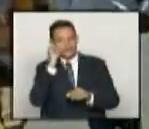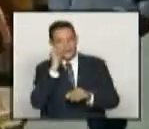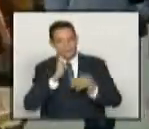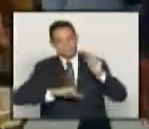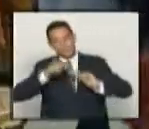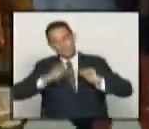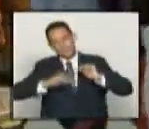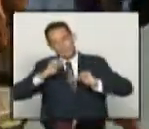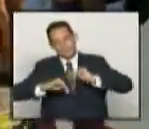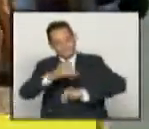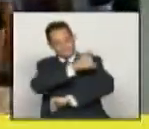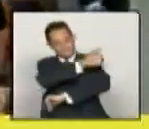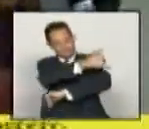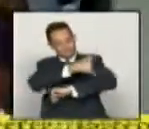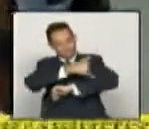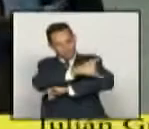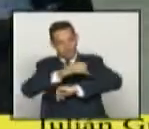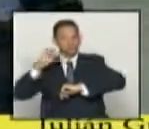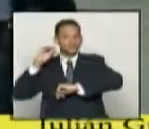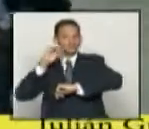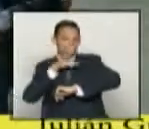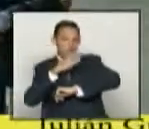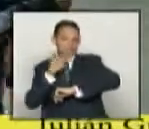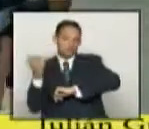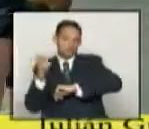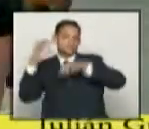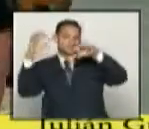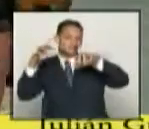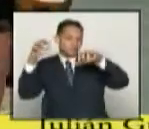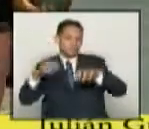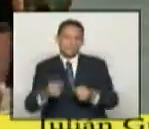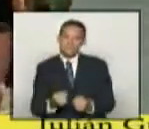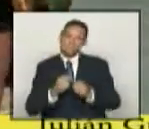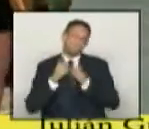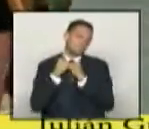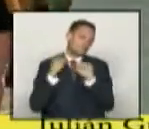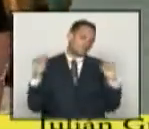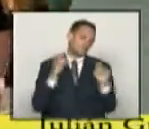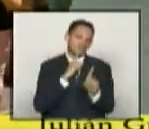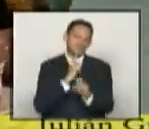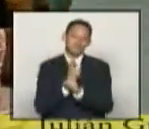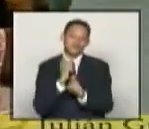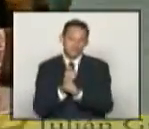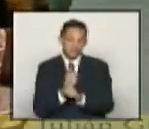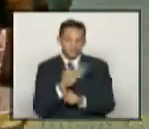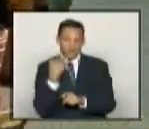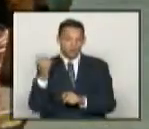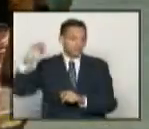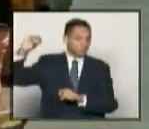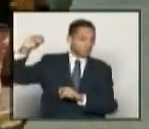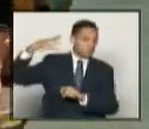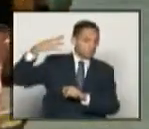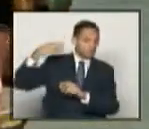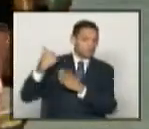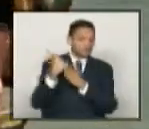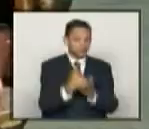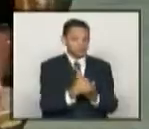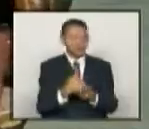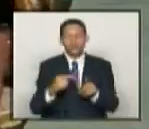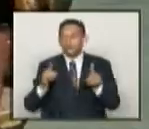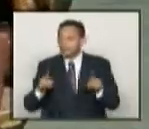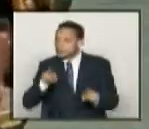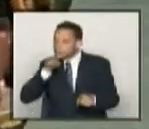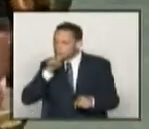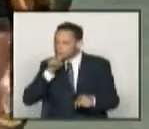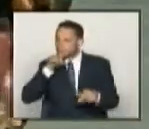mucho más el trabajo, se puede trabajar las 8 horas. Eso, ahí vamos bien. Alcalde, yo quería preguntarle